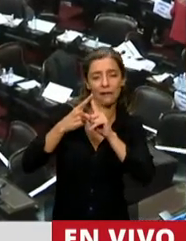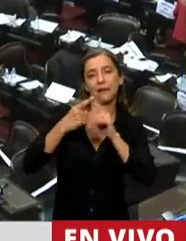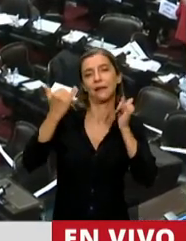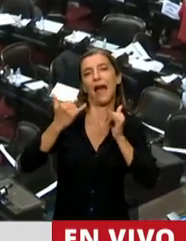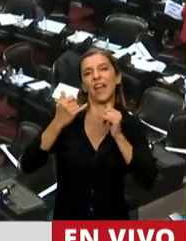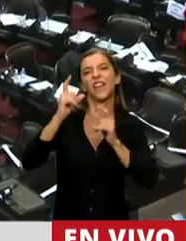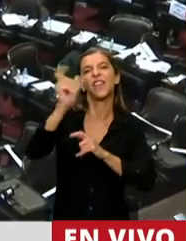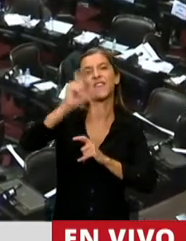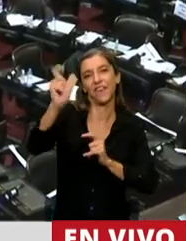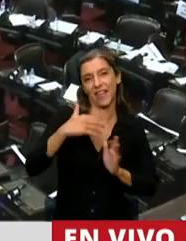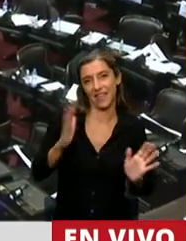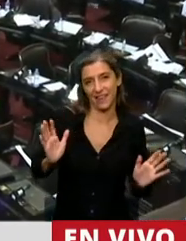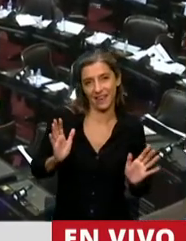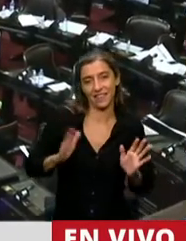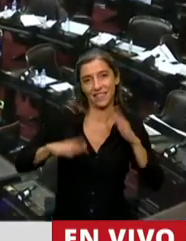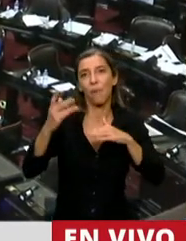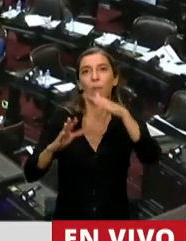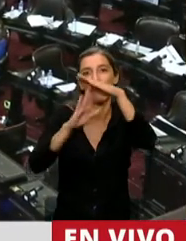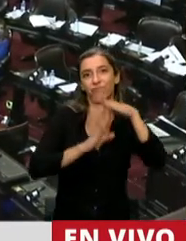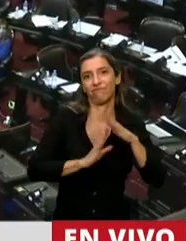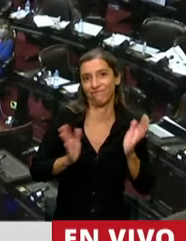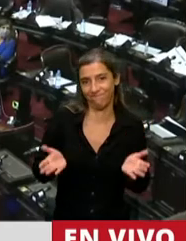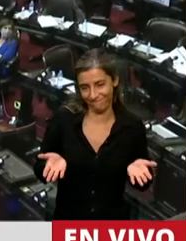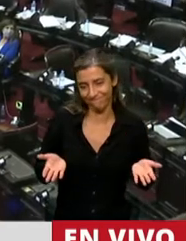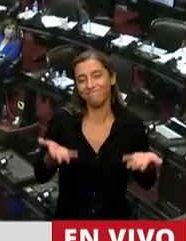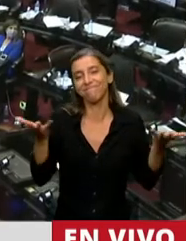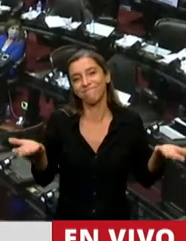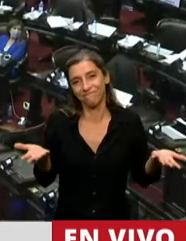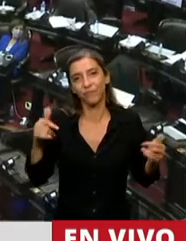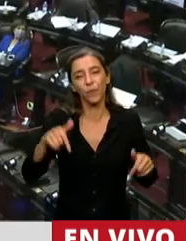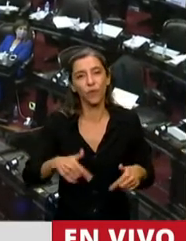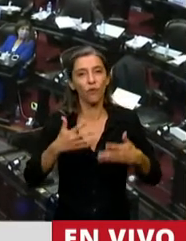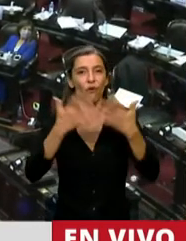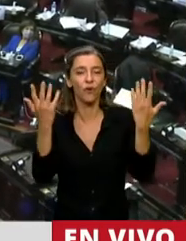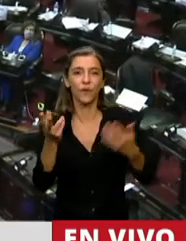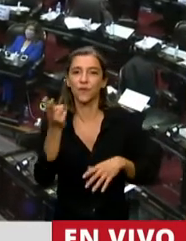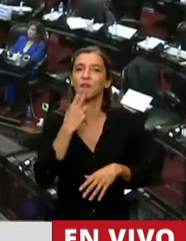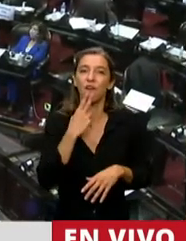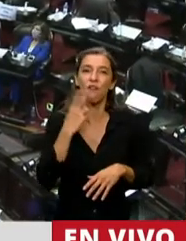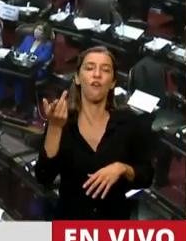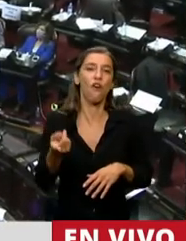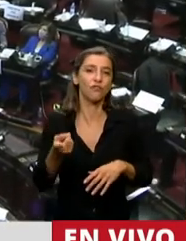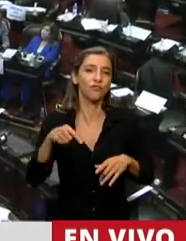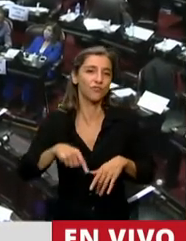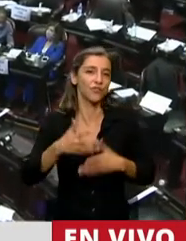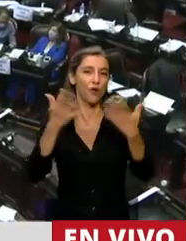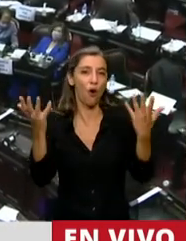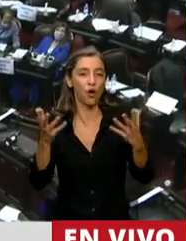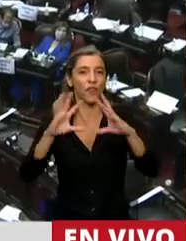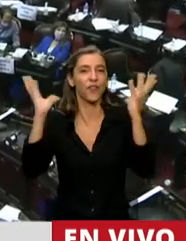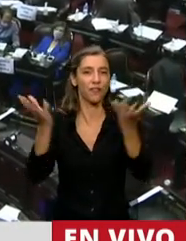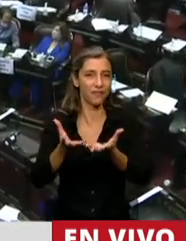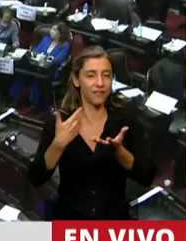Miren, hoy 11 es el Día Internacional de la Mujer y la Niña en Ciencia. Todo el mundo escribió